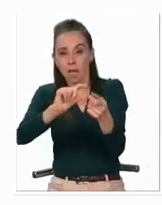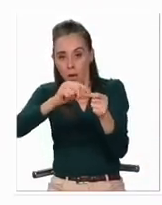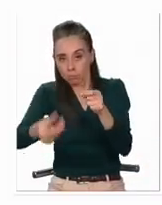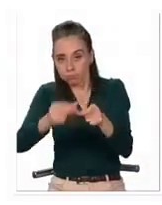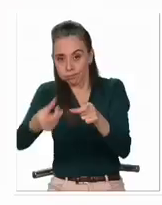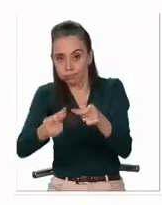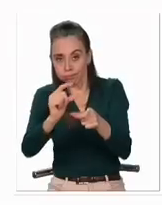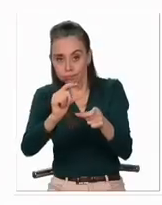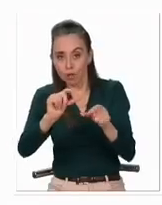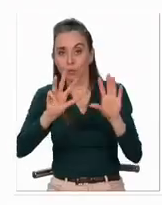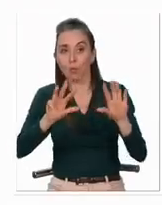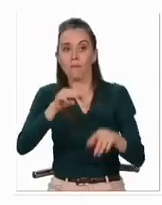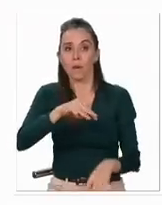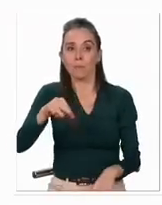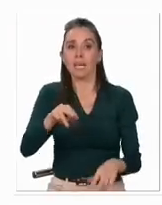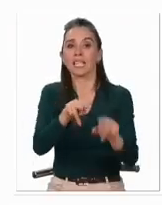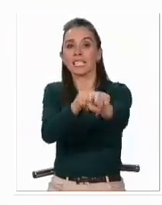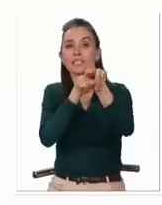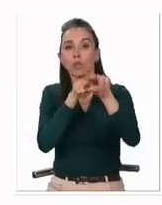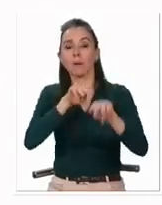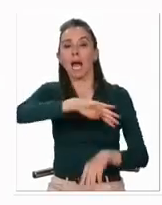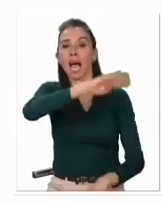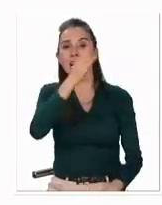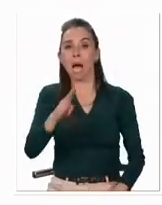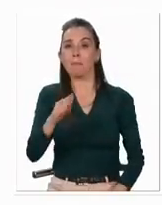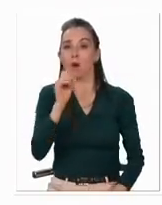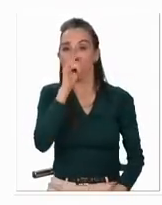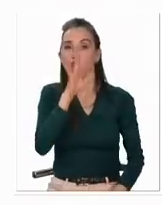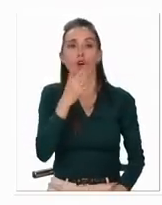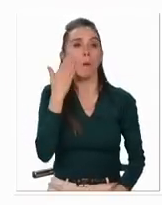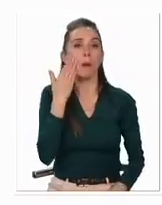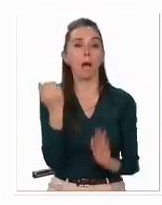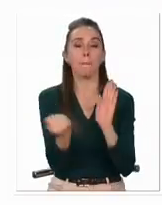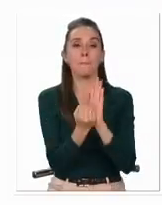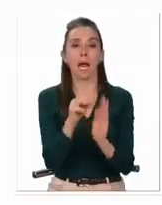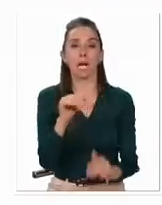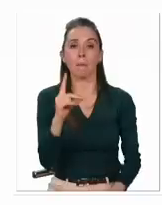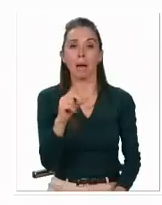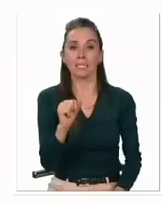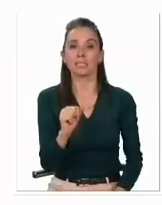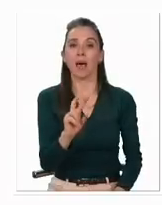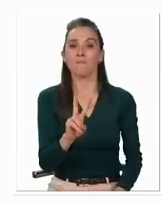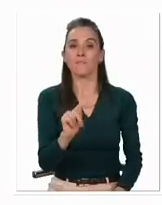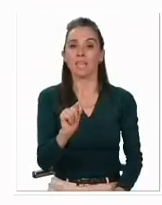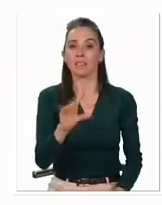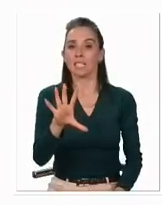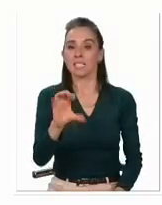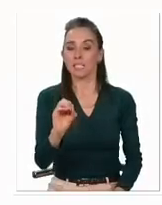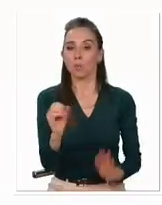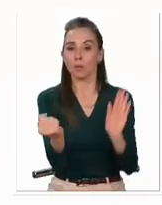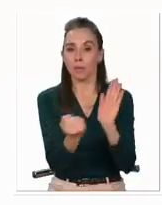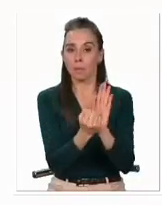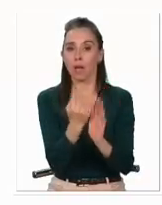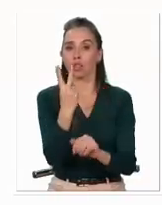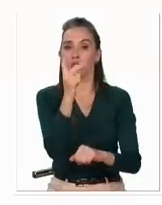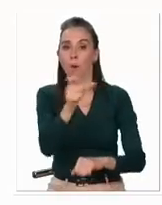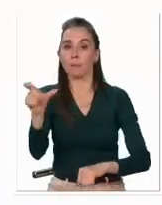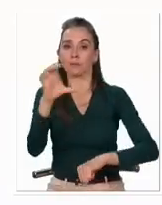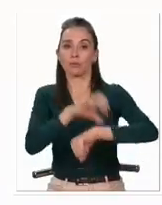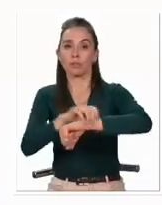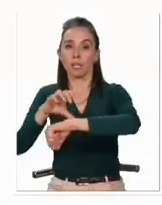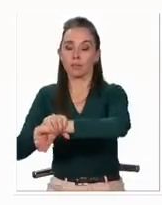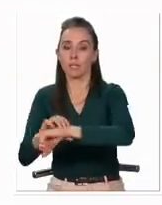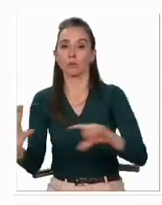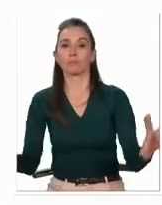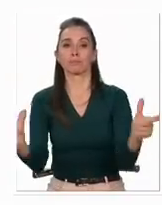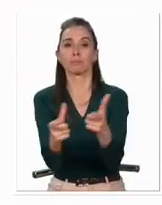9 milímetros y de escopeta. Una camioneta color blanco marca Mazda, modelo BT50, y la detención de 2 personas que fueron